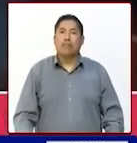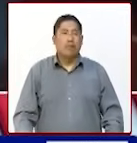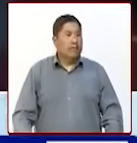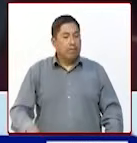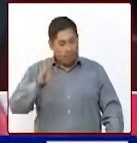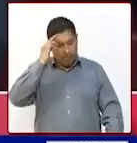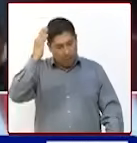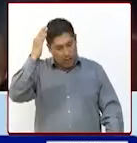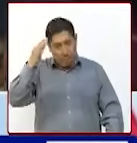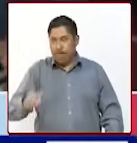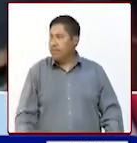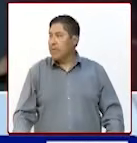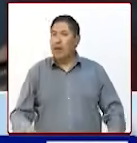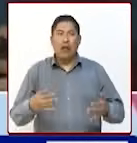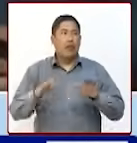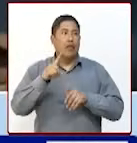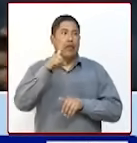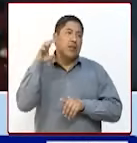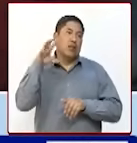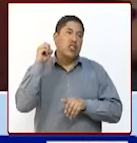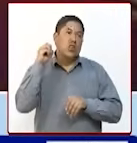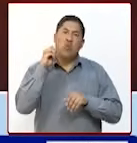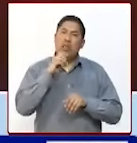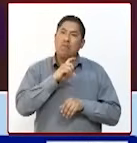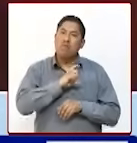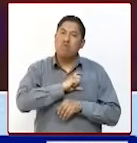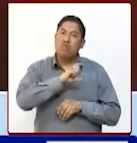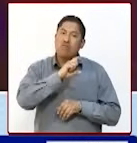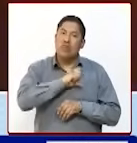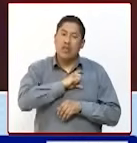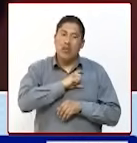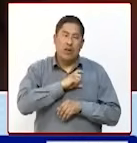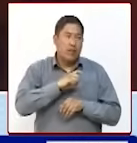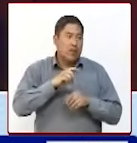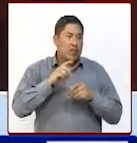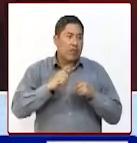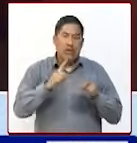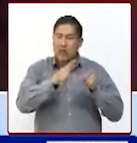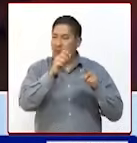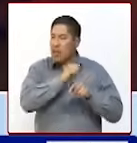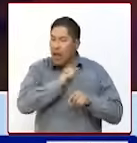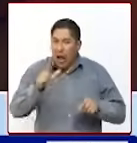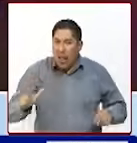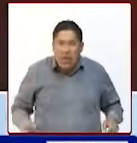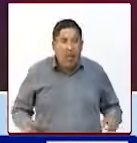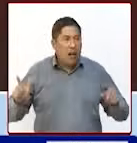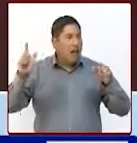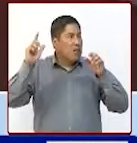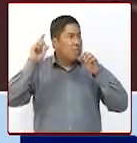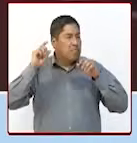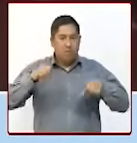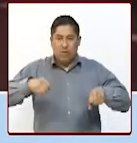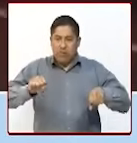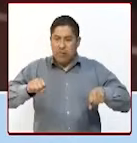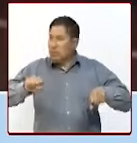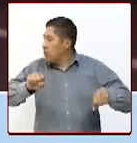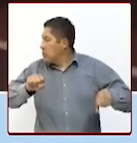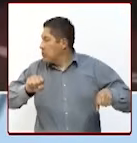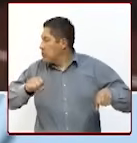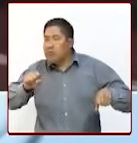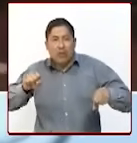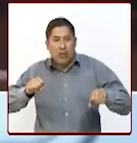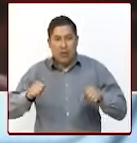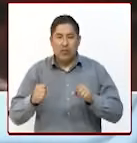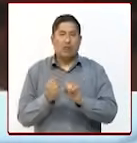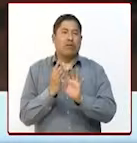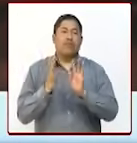Paula, y en estos momentos son 150 funcionarios de la alcaldía, además de efectivos policiales del autor, quienes se encuentran formando